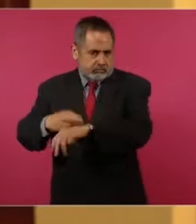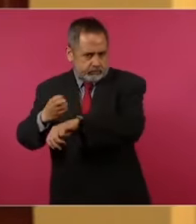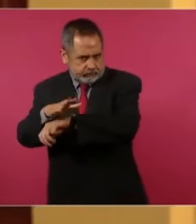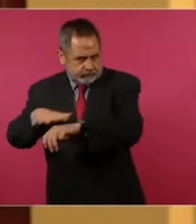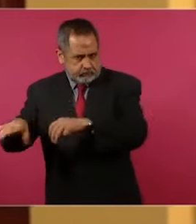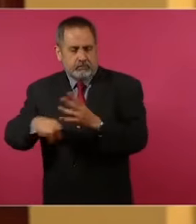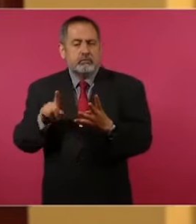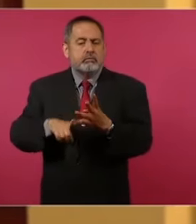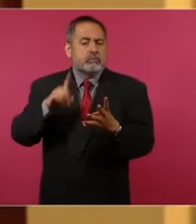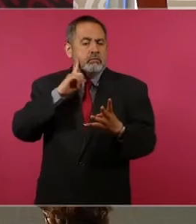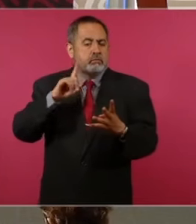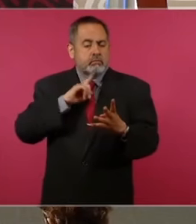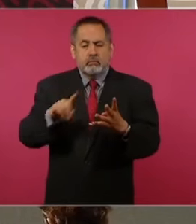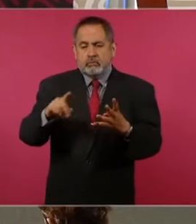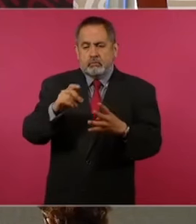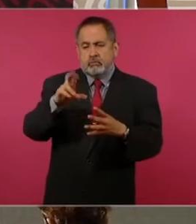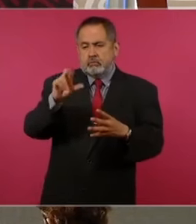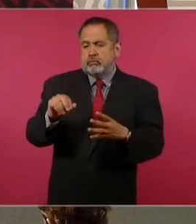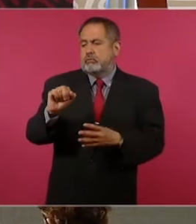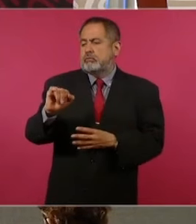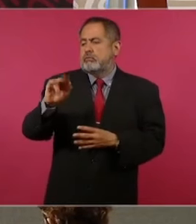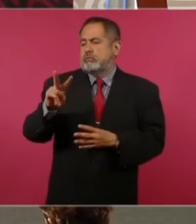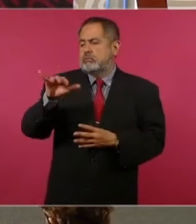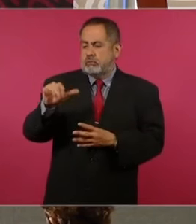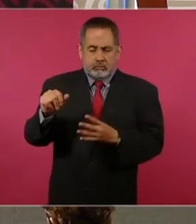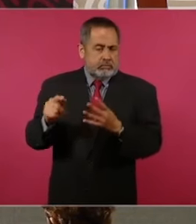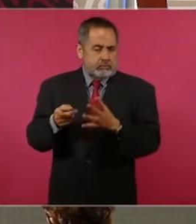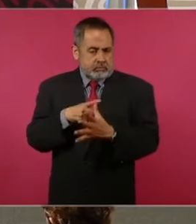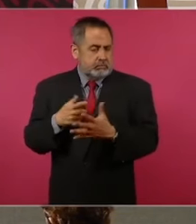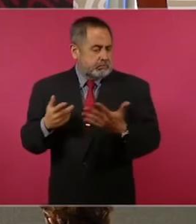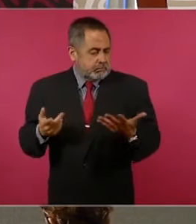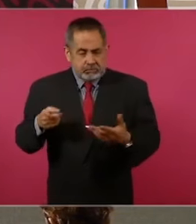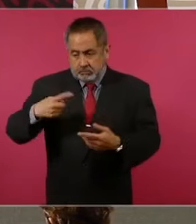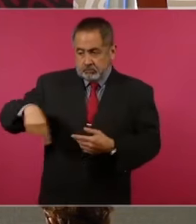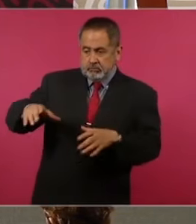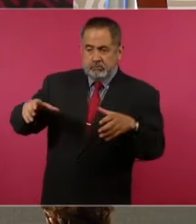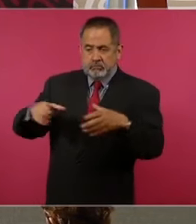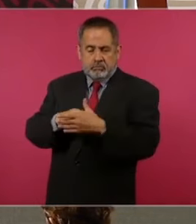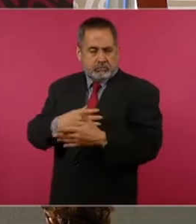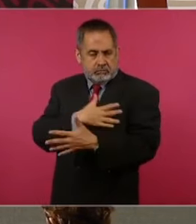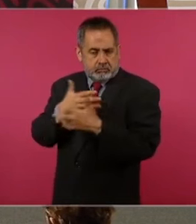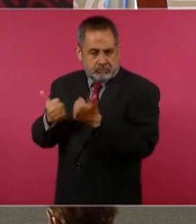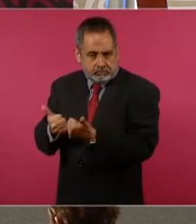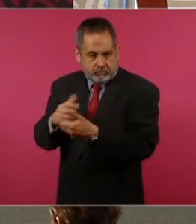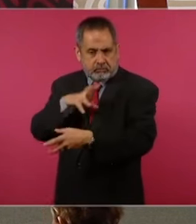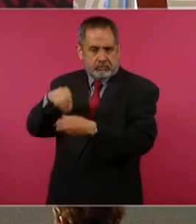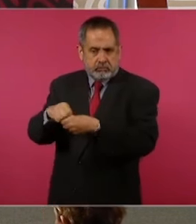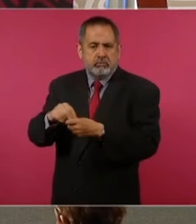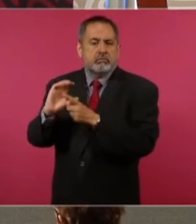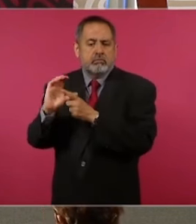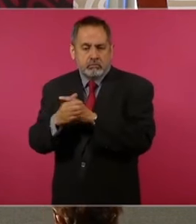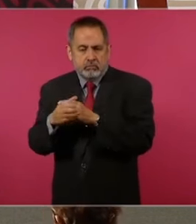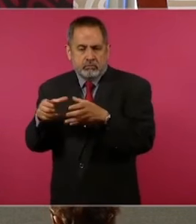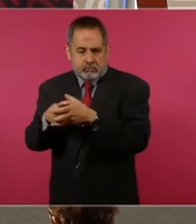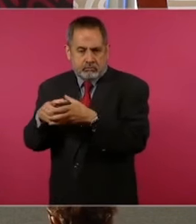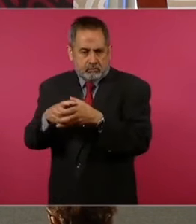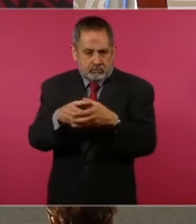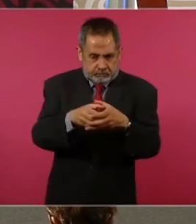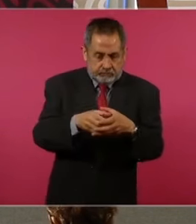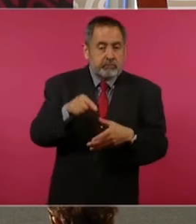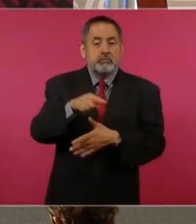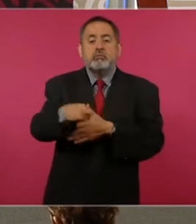Silvia Roldán, secretaria de Salud, además de Arturo Priego Rodríguez, de Bienestar, y los integrantes de los comités. Están en el Centro de Salud